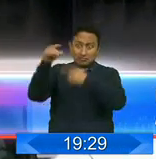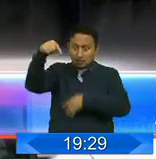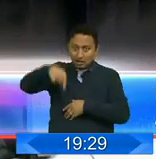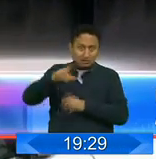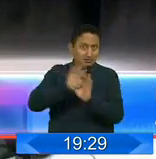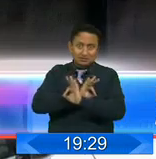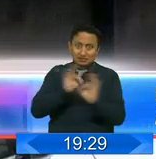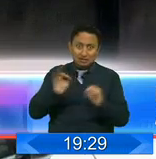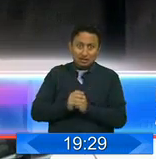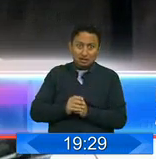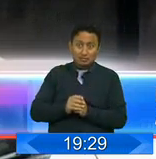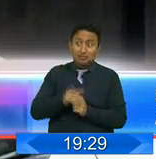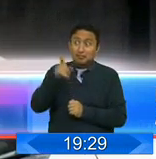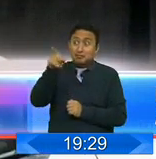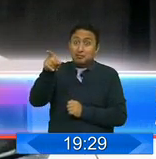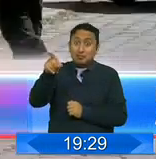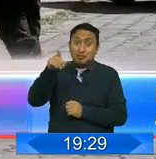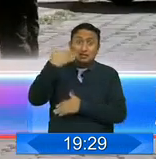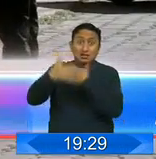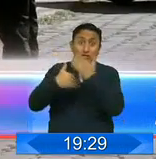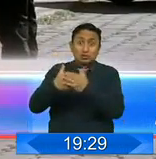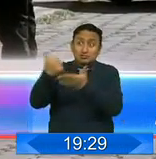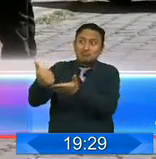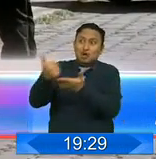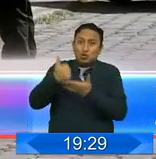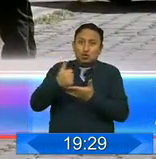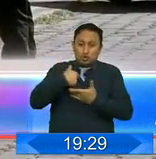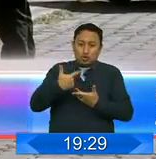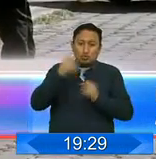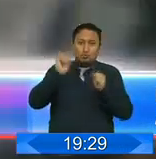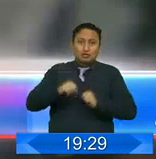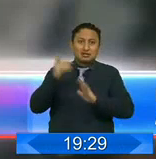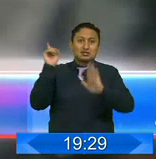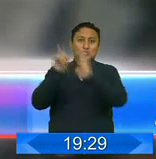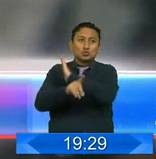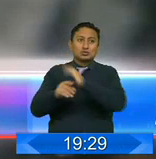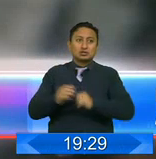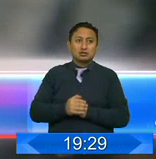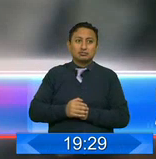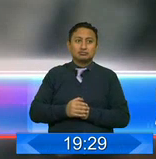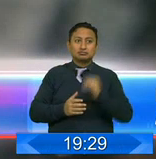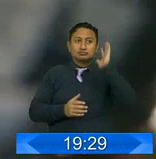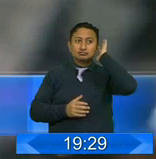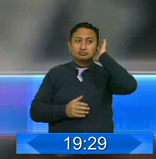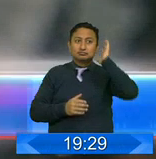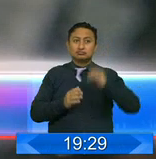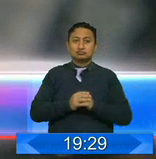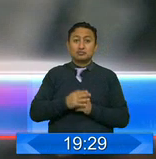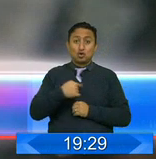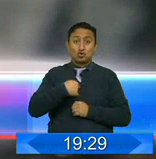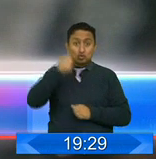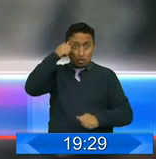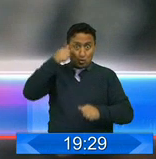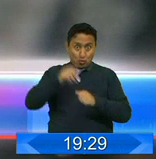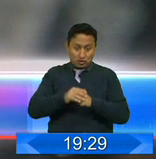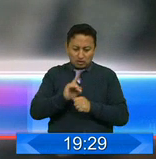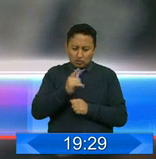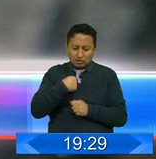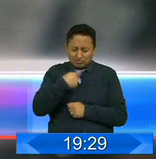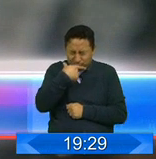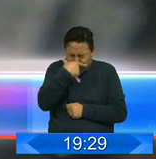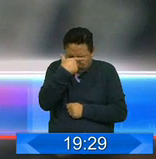habría sido él el que la encontró y la ayudó a poner la denuncia. Recuerdo que yo lo único que pedía por